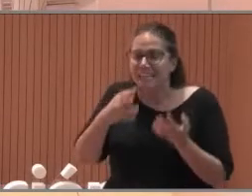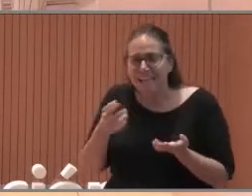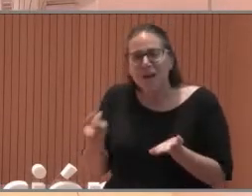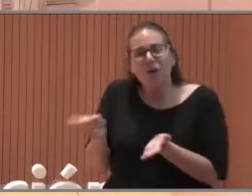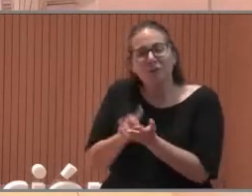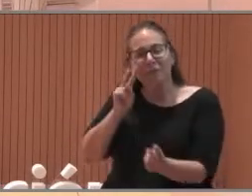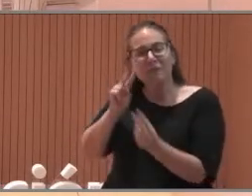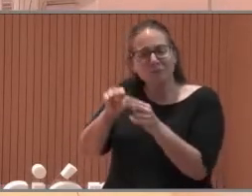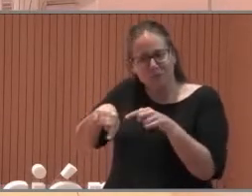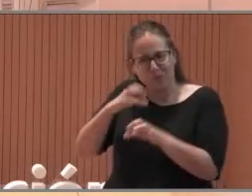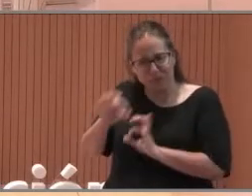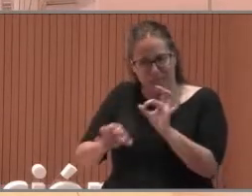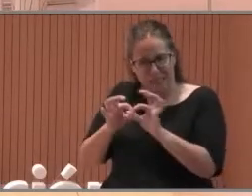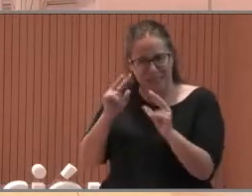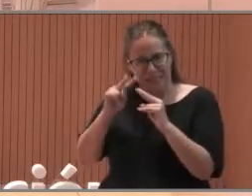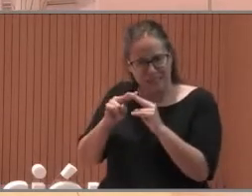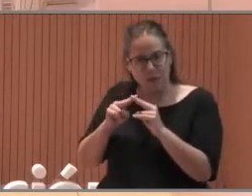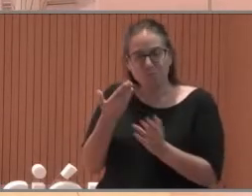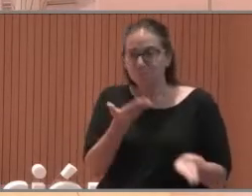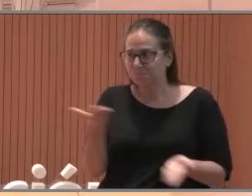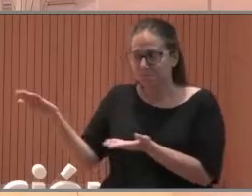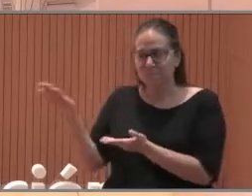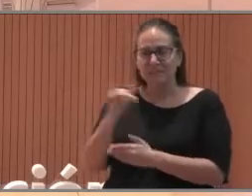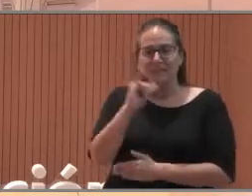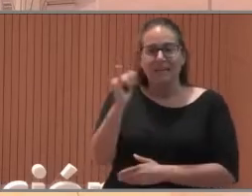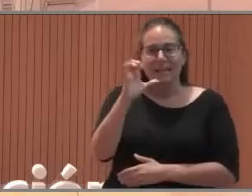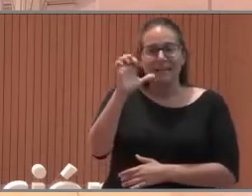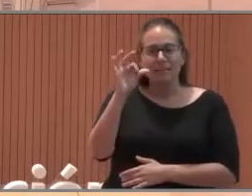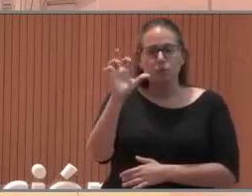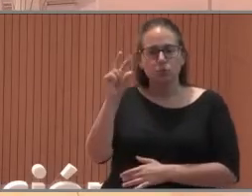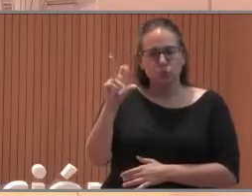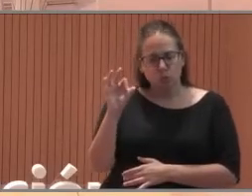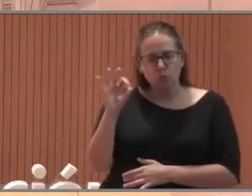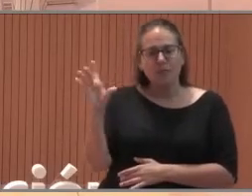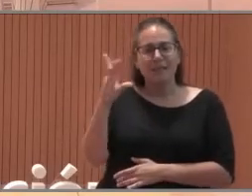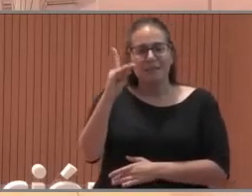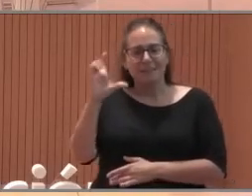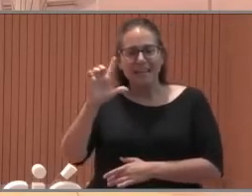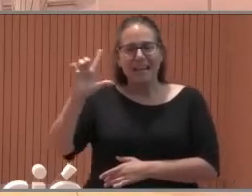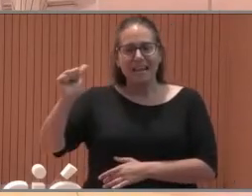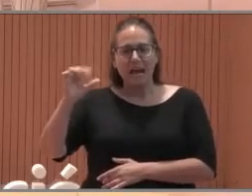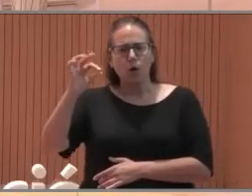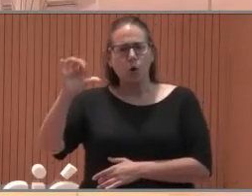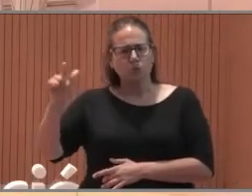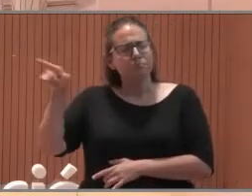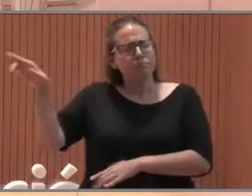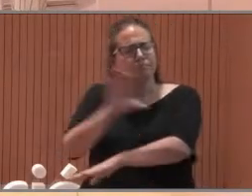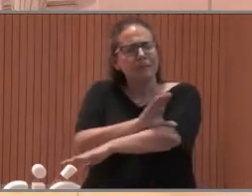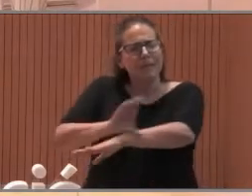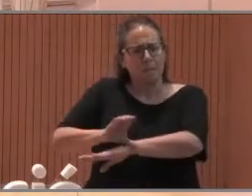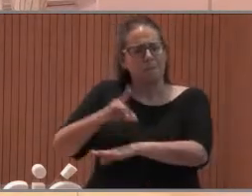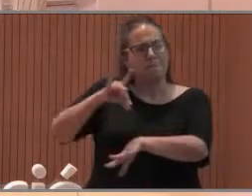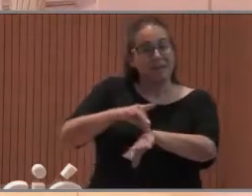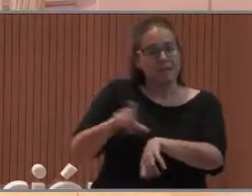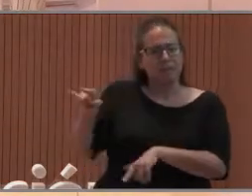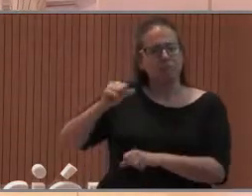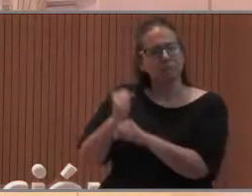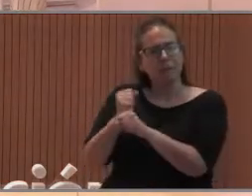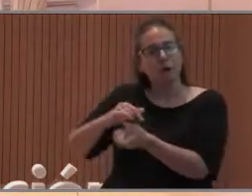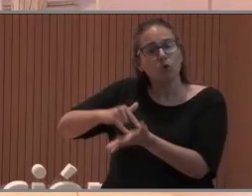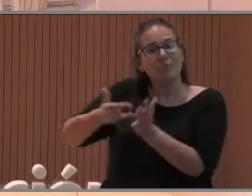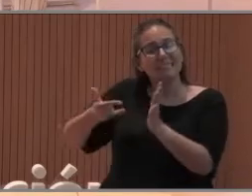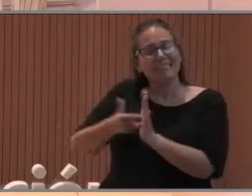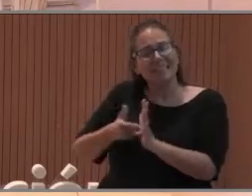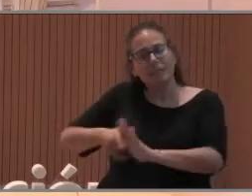ciclo. Bueno, les presento a Jesús de la Osa, por si no lo conocen. Él es licenciado en Medicina, trabaja como técnico de educación ambiental en